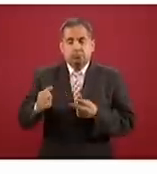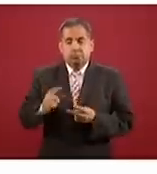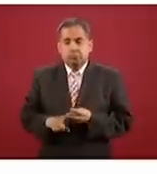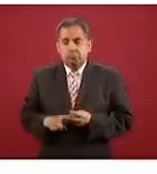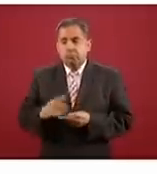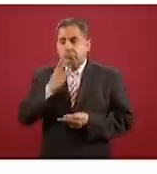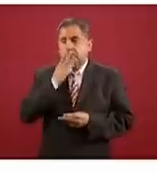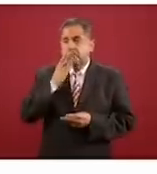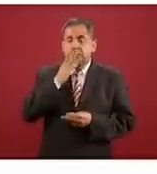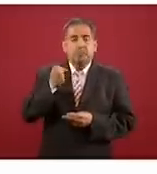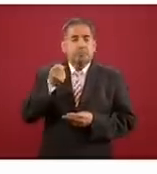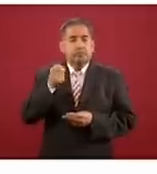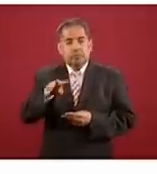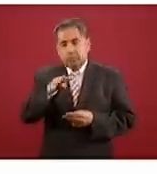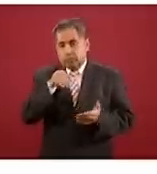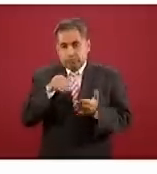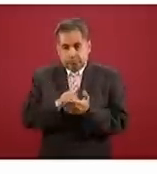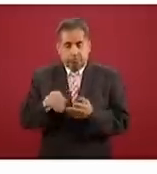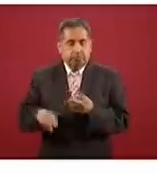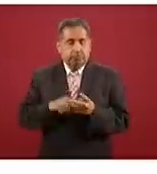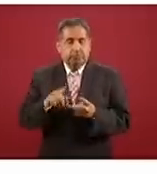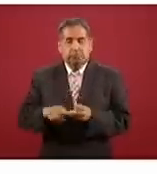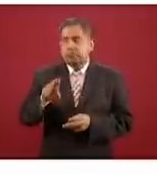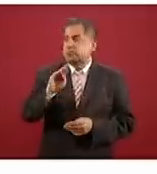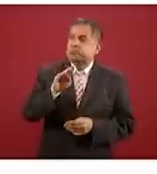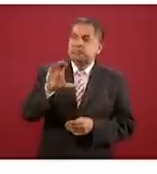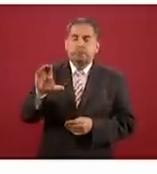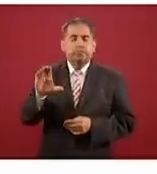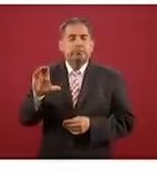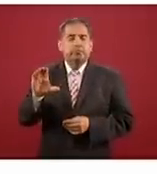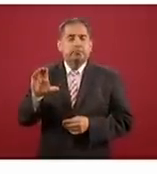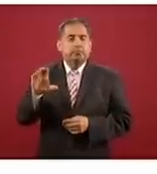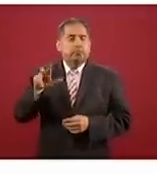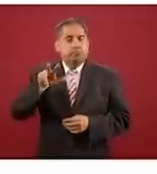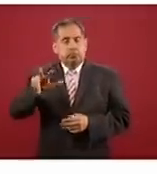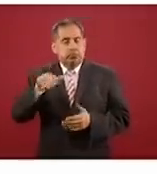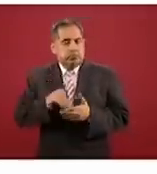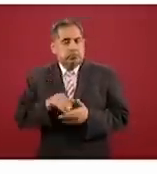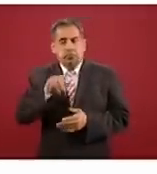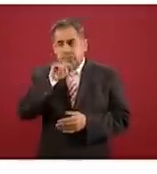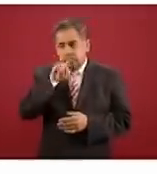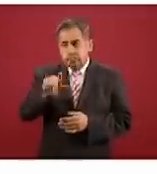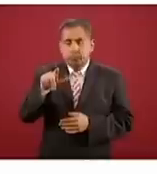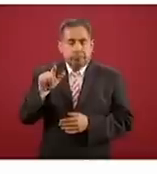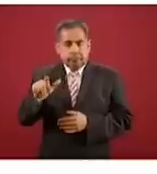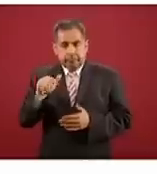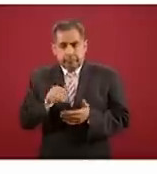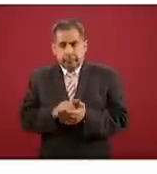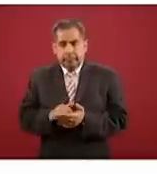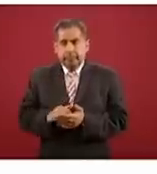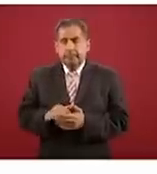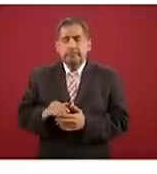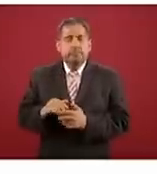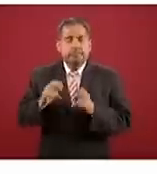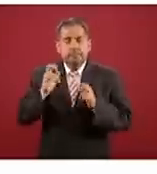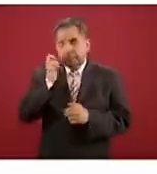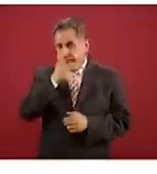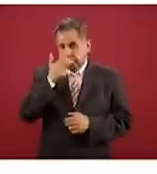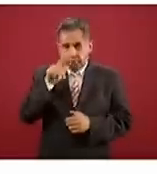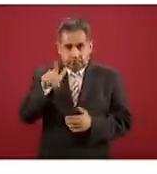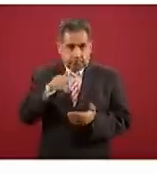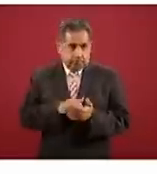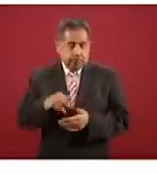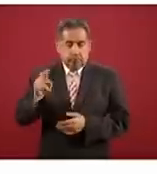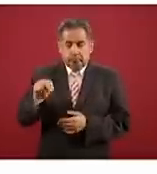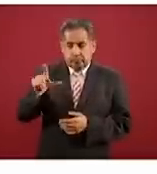21,190, Sonora con 19,000, Baja California 18, Jalisco 17, Chihuahua 17,